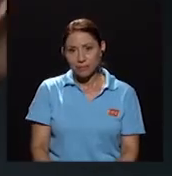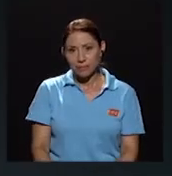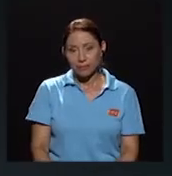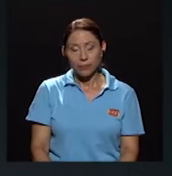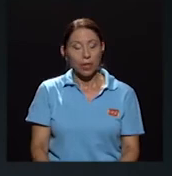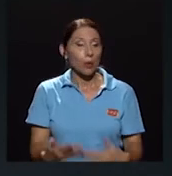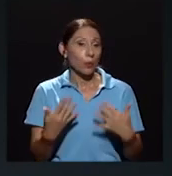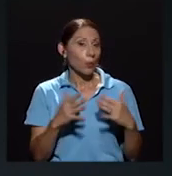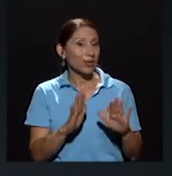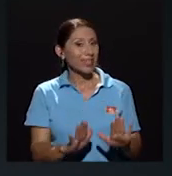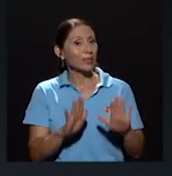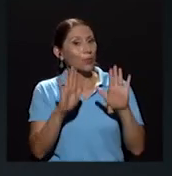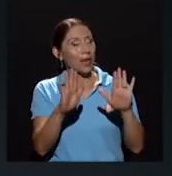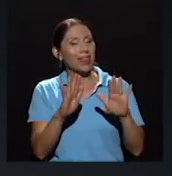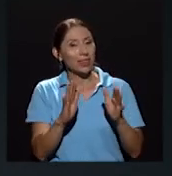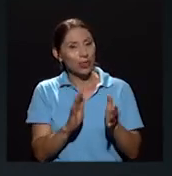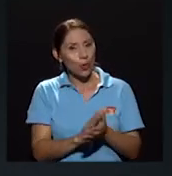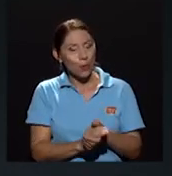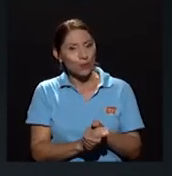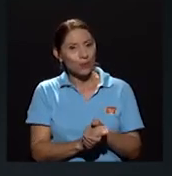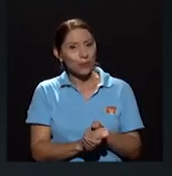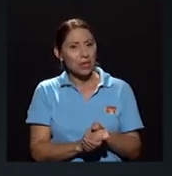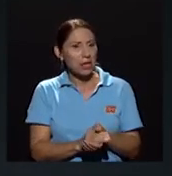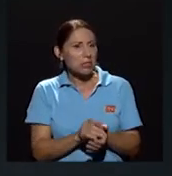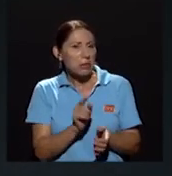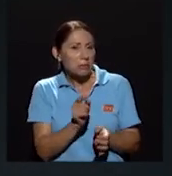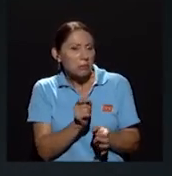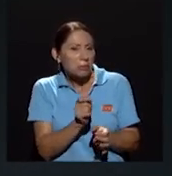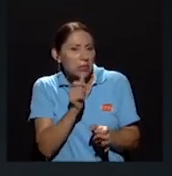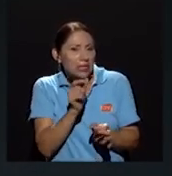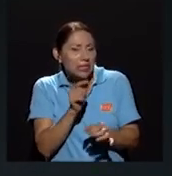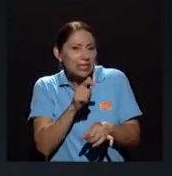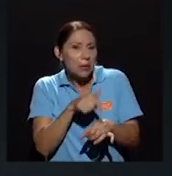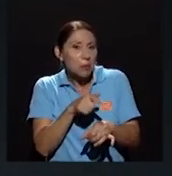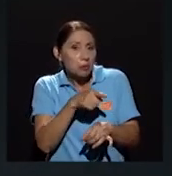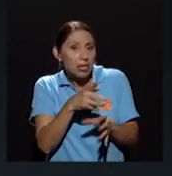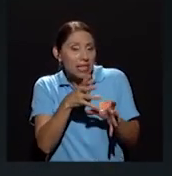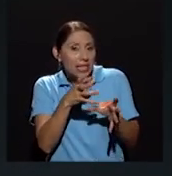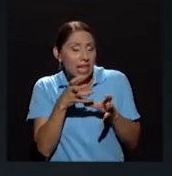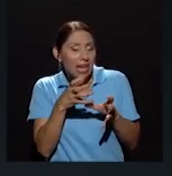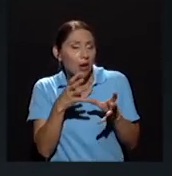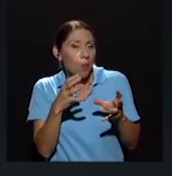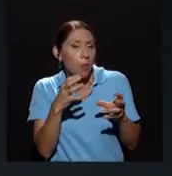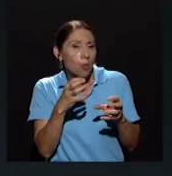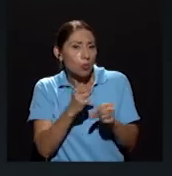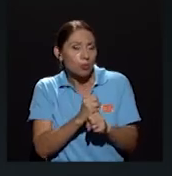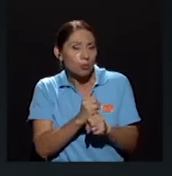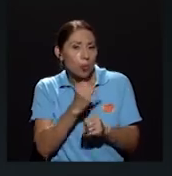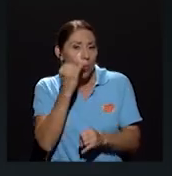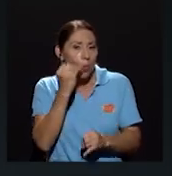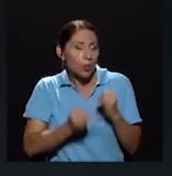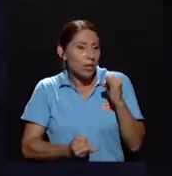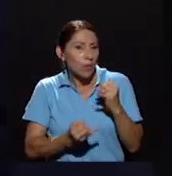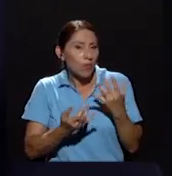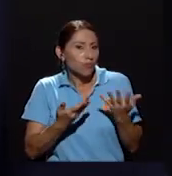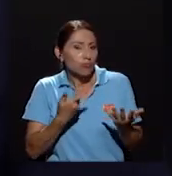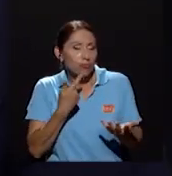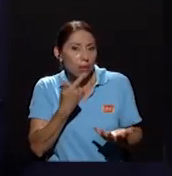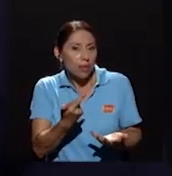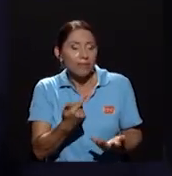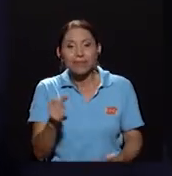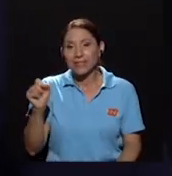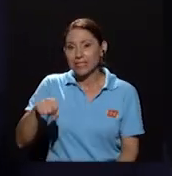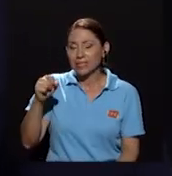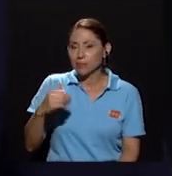nos queda un poquito menos de un minuto si quiere hacer las amigas y amigos un último consideración sí y muchas